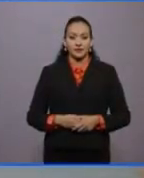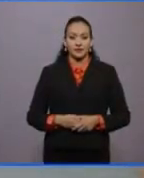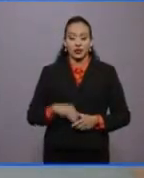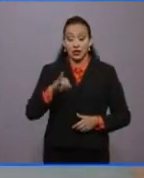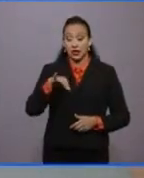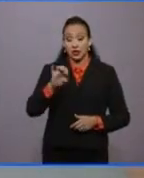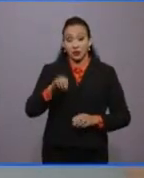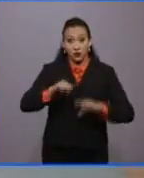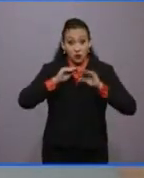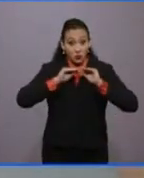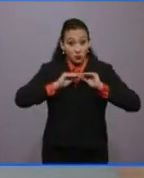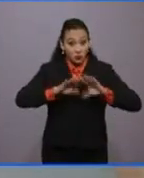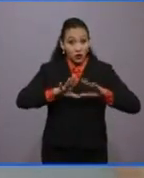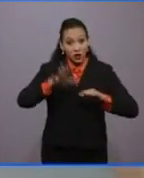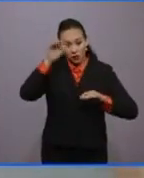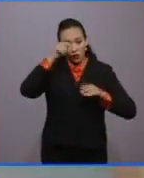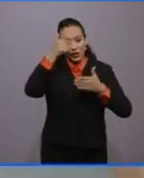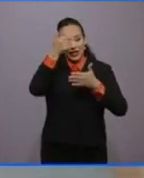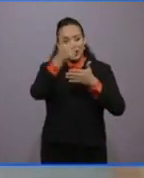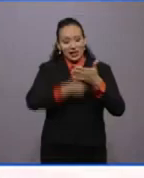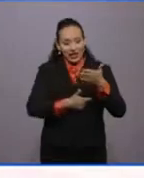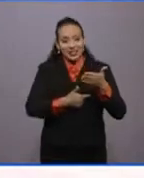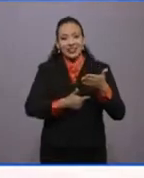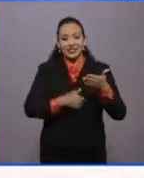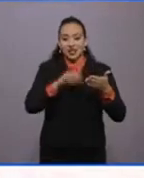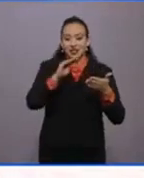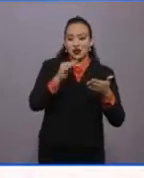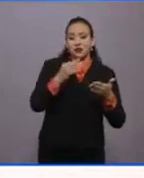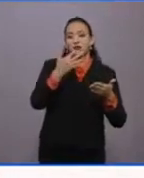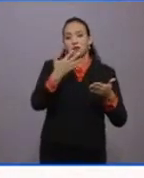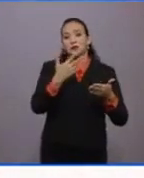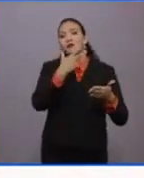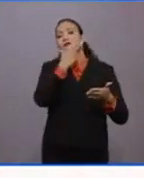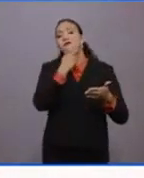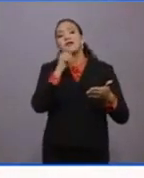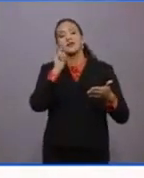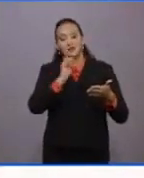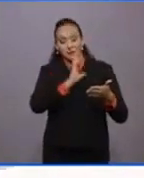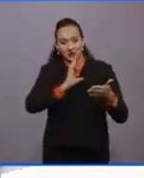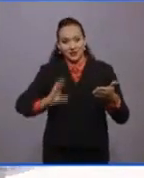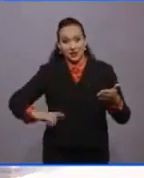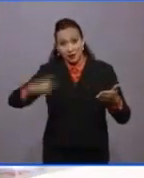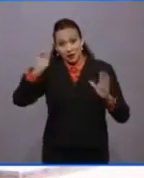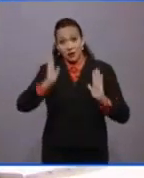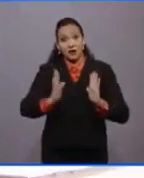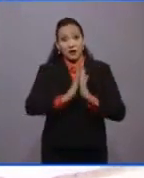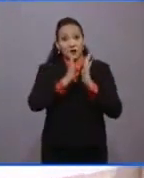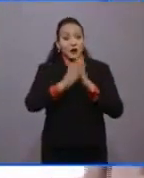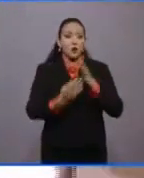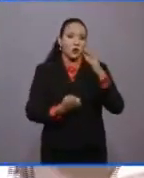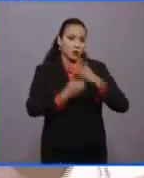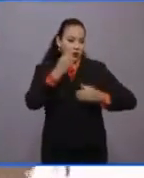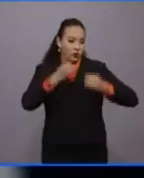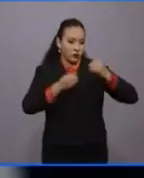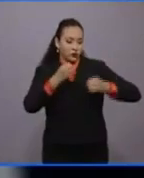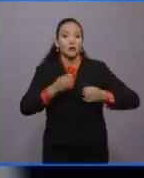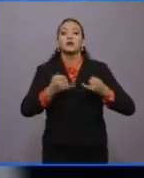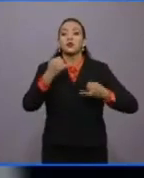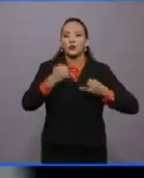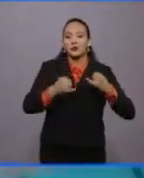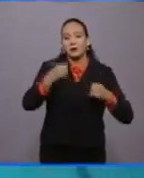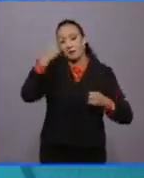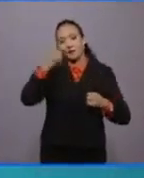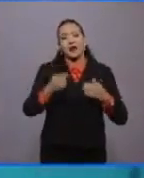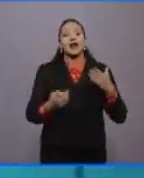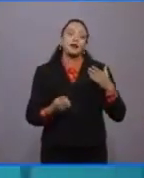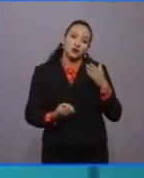El INE publicó el acuerdo con la lista de las y los 95 candidatos que participarán en la elección judicial para ocupar una de las